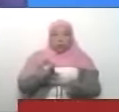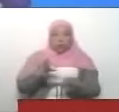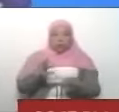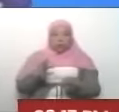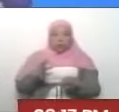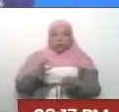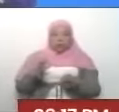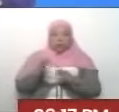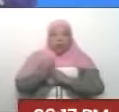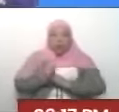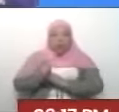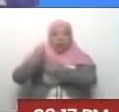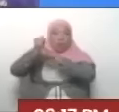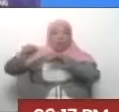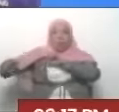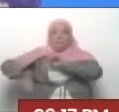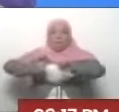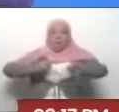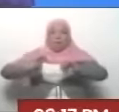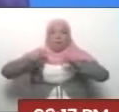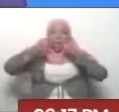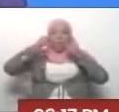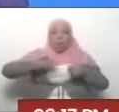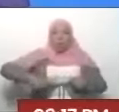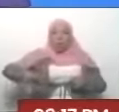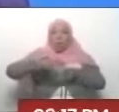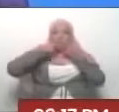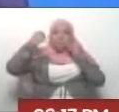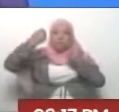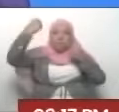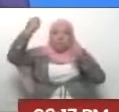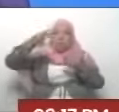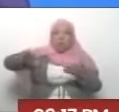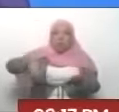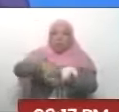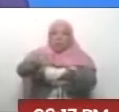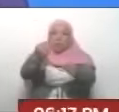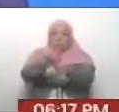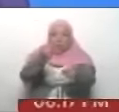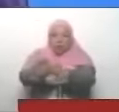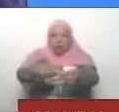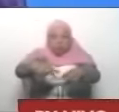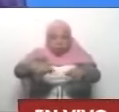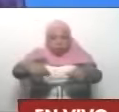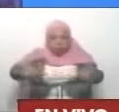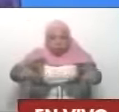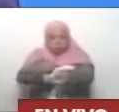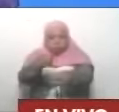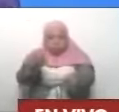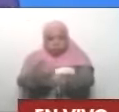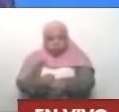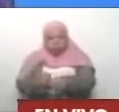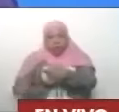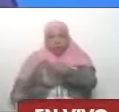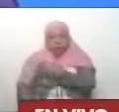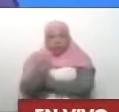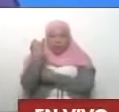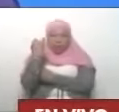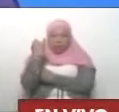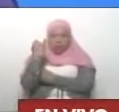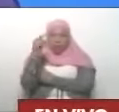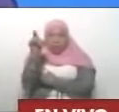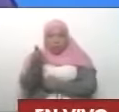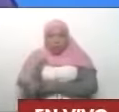Zamora encabezó un movimiento popular nacional, campesino, de los que habían sido traicionados por